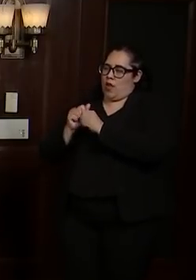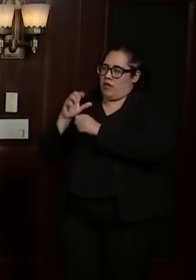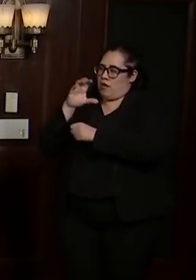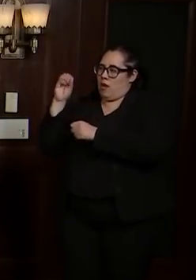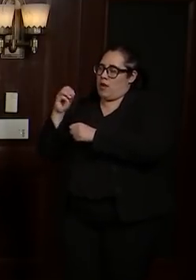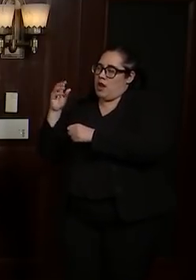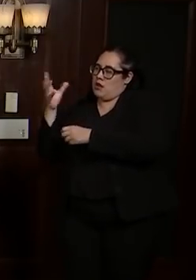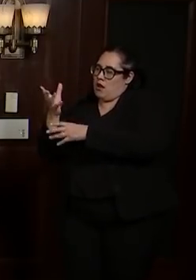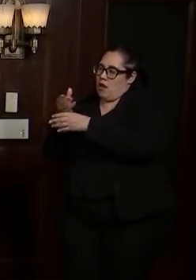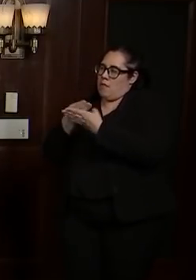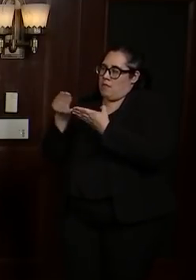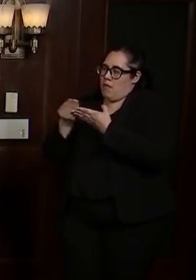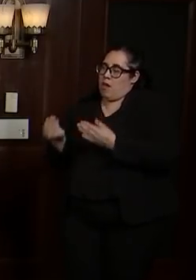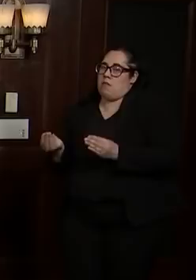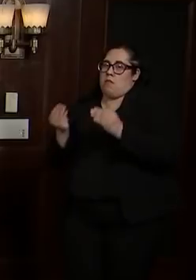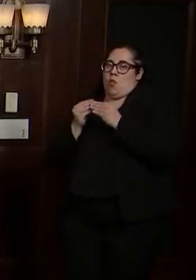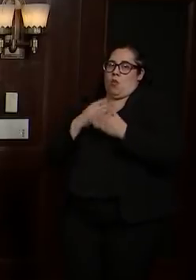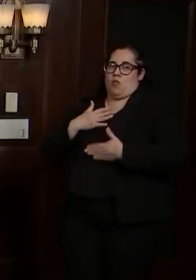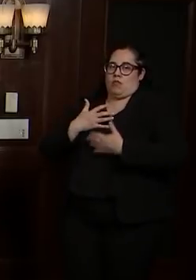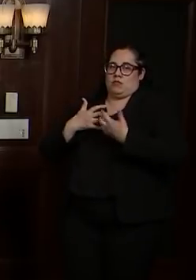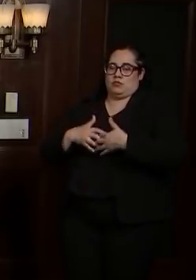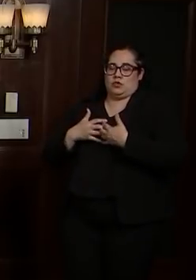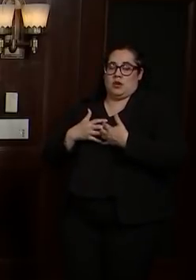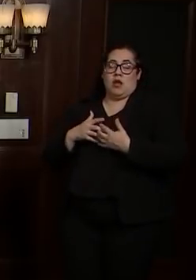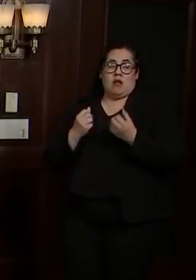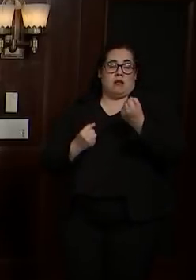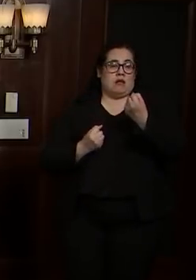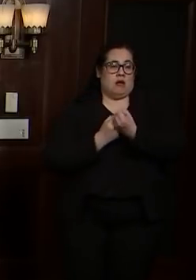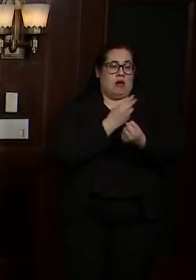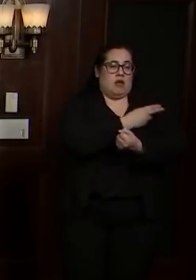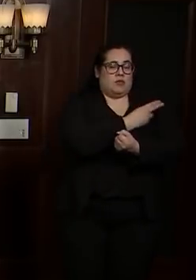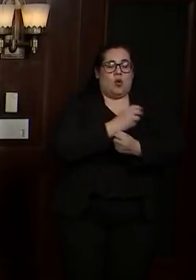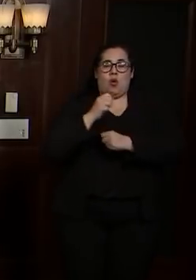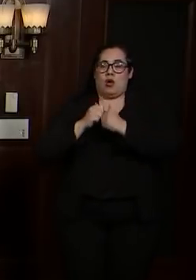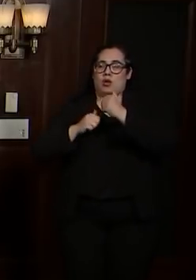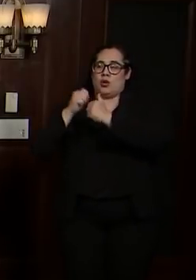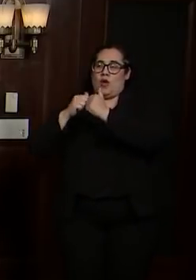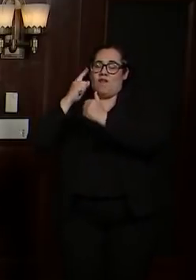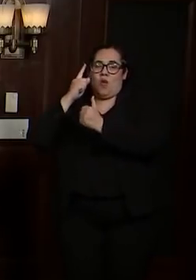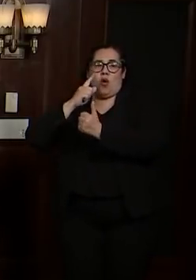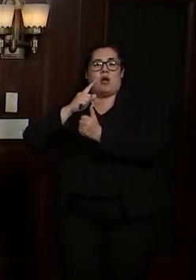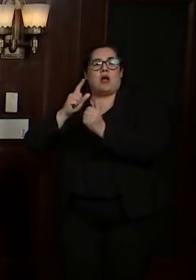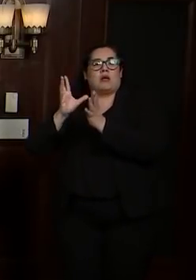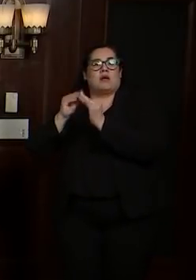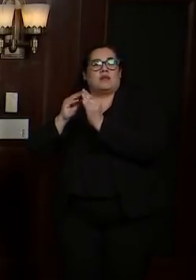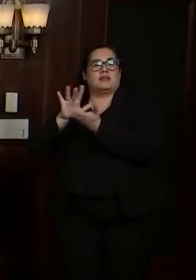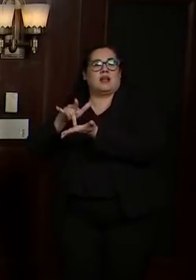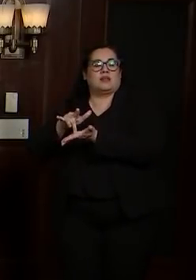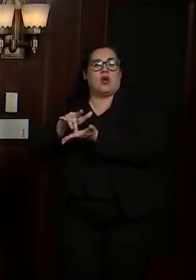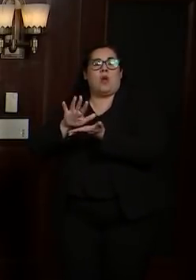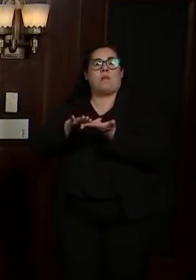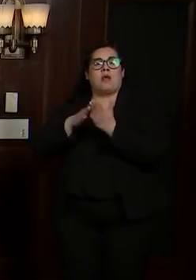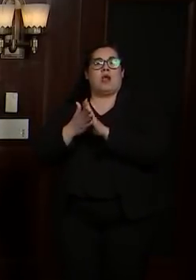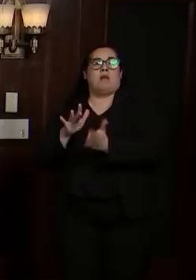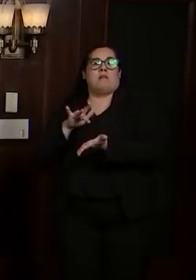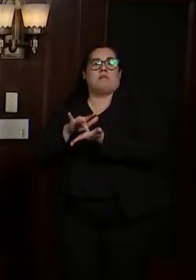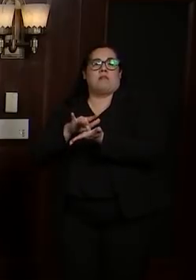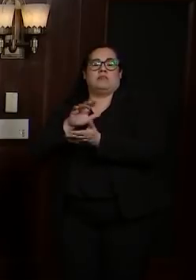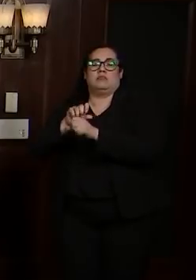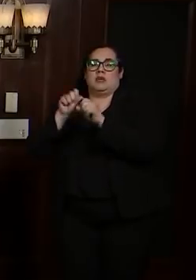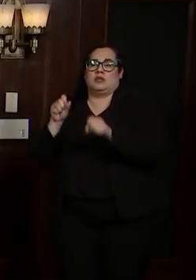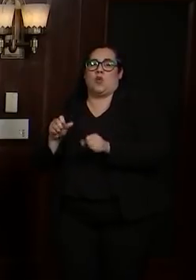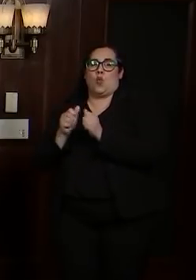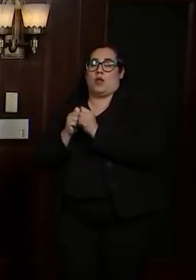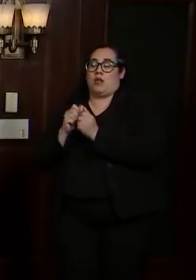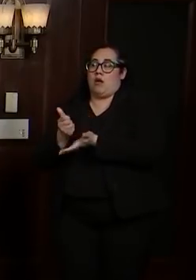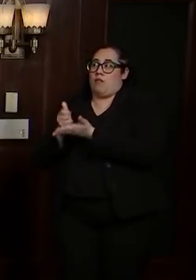más. Para apoyar a nuestros hospitales, la construcción del centro de convenciones como una estación médica federal nos